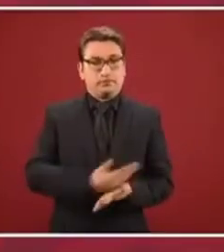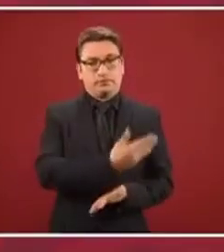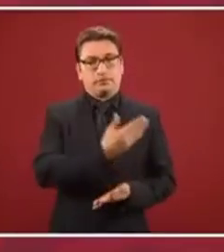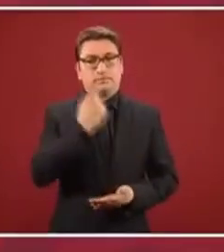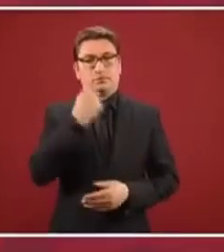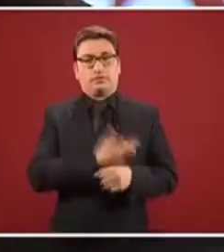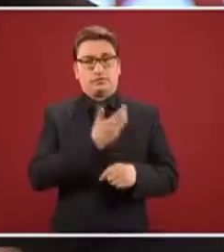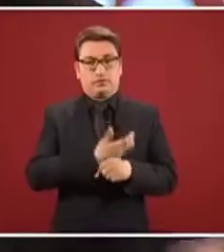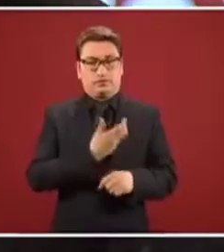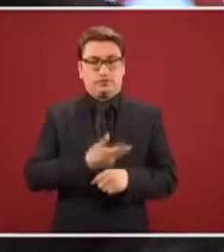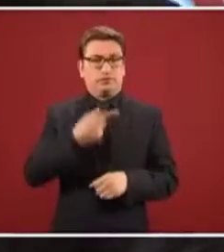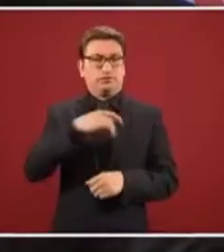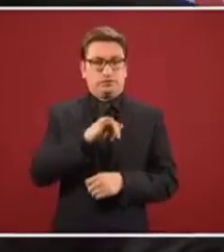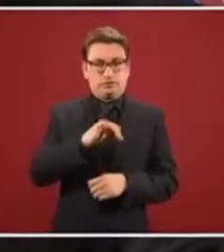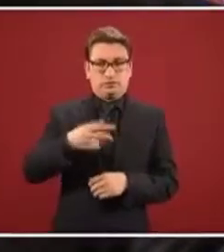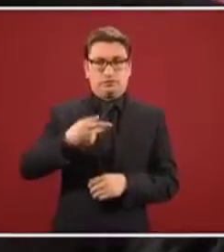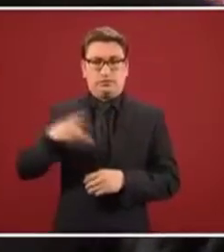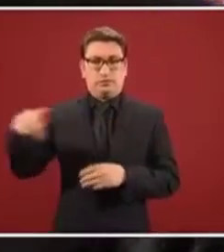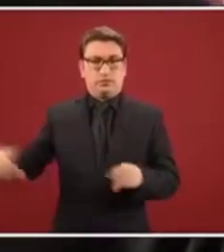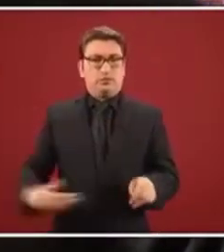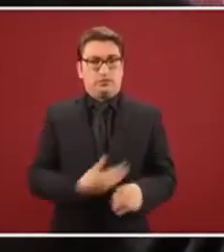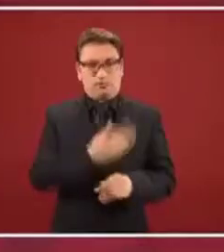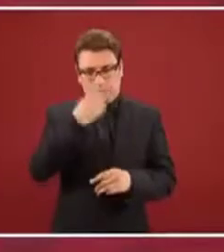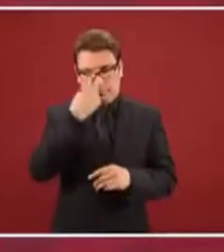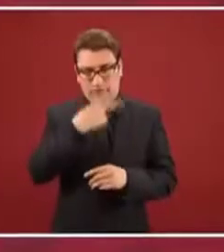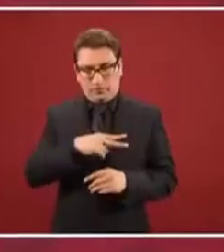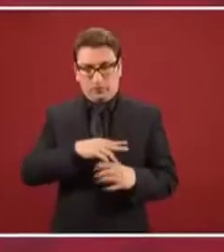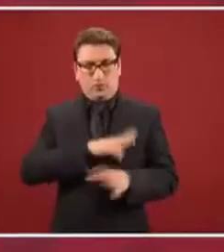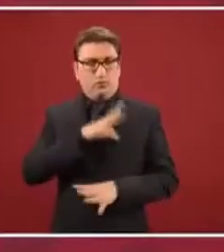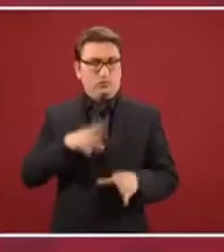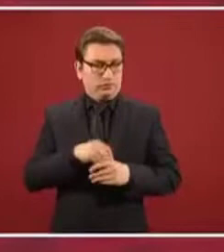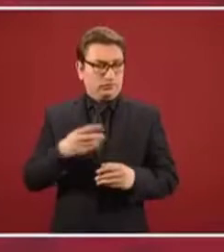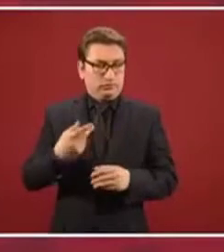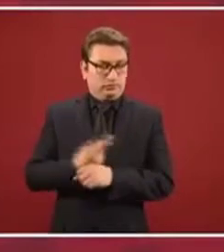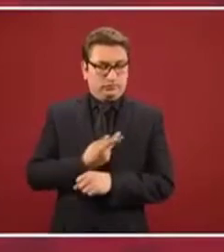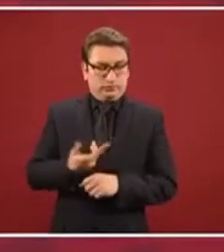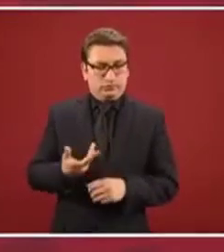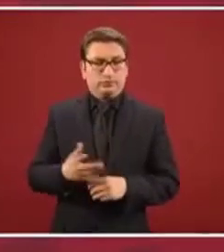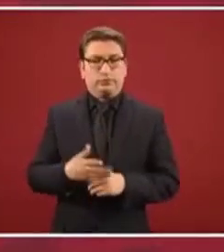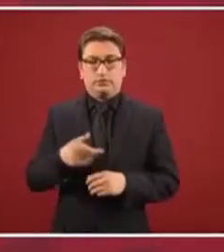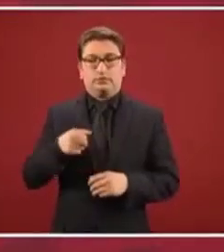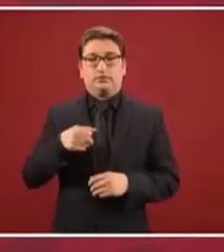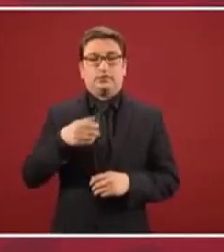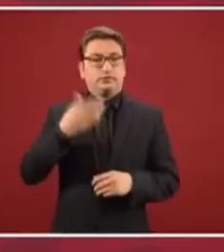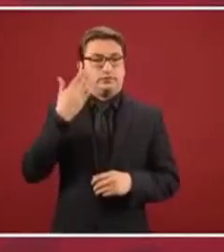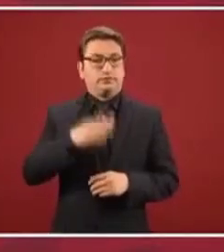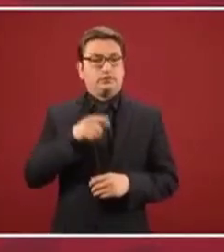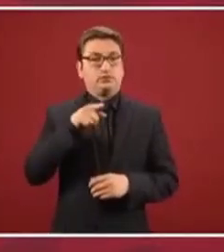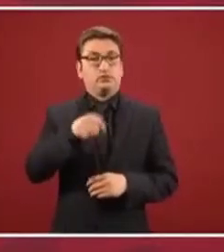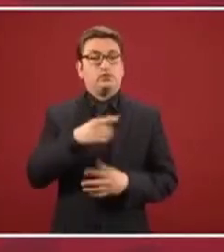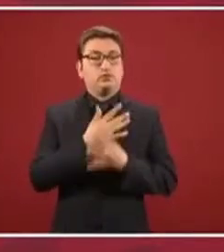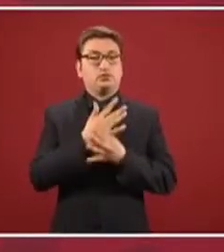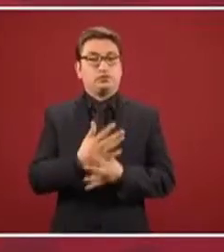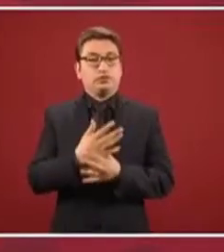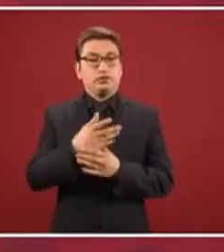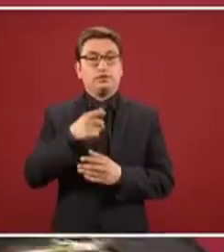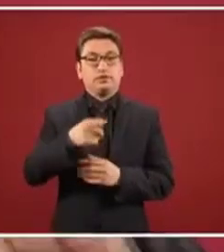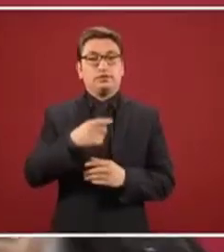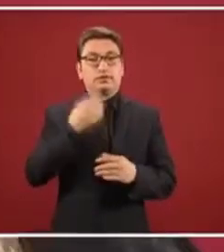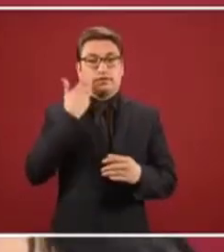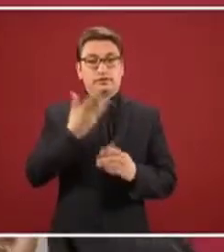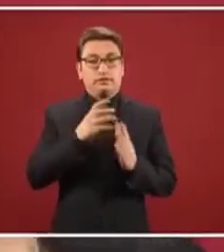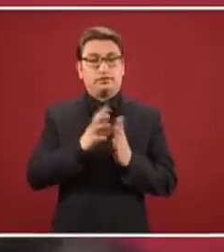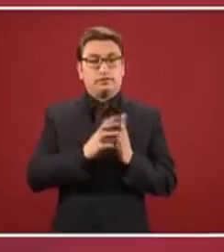a Estados Unidos, pues sí, pero atraviesan todo el territorio de México. O sea, lo que tú infieres sería